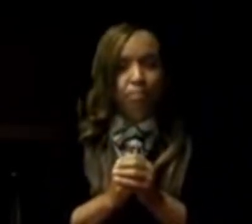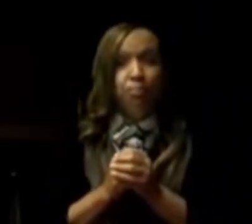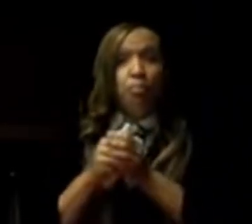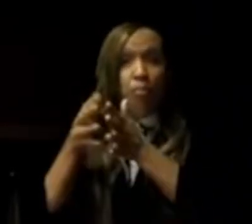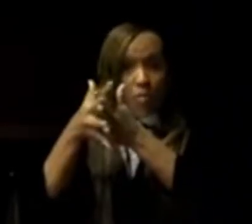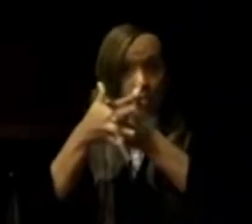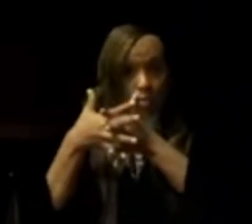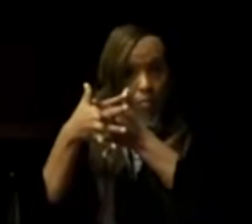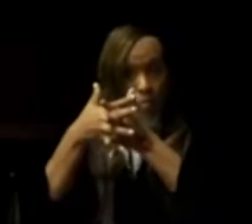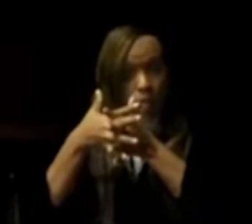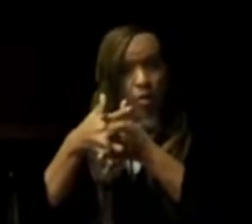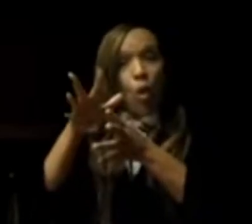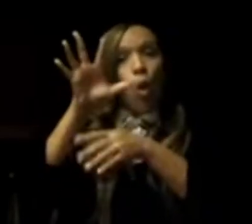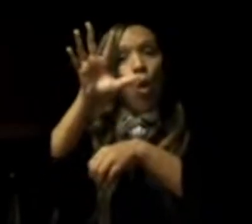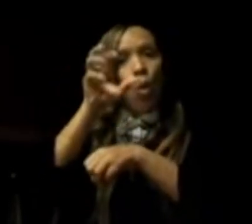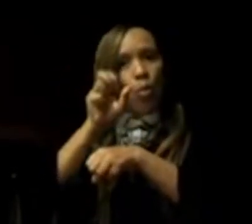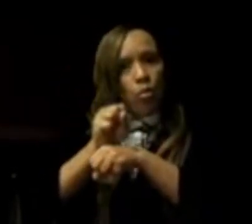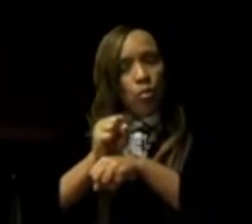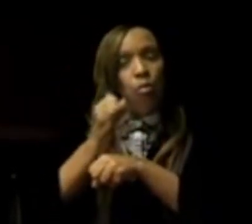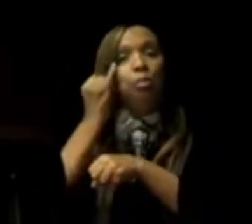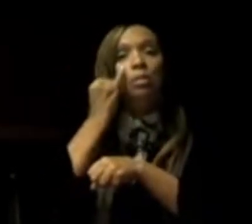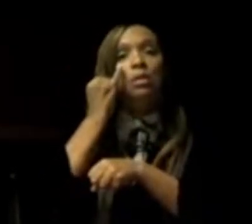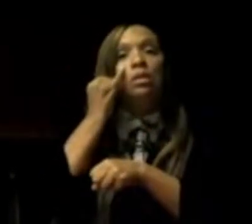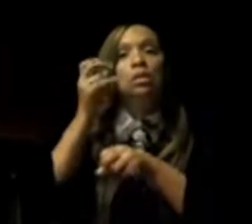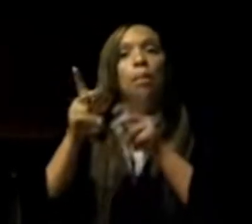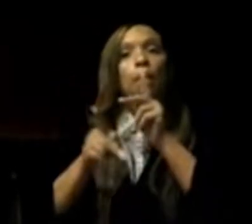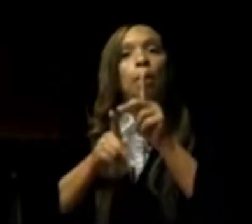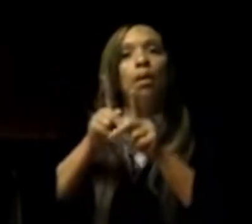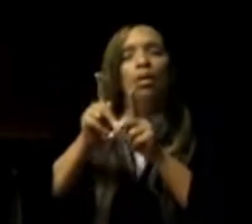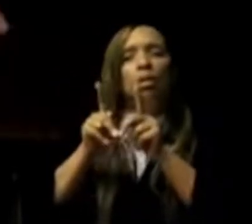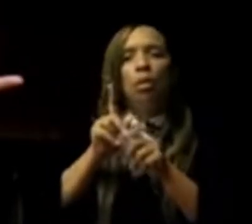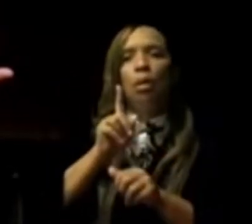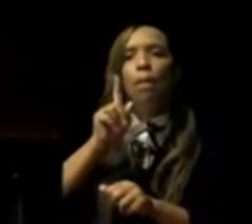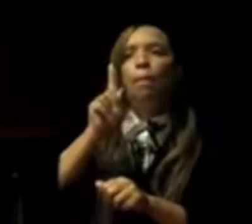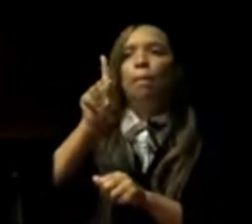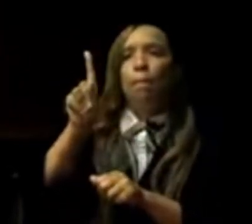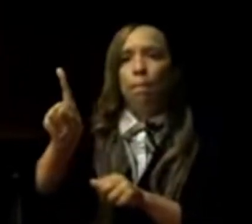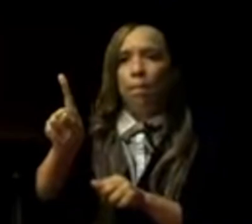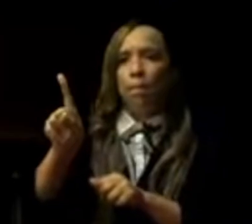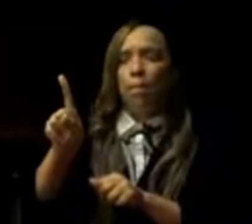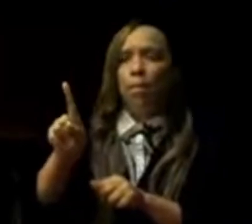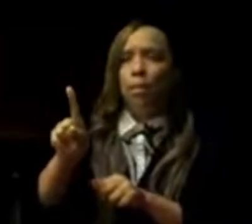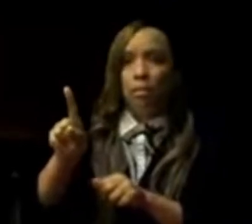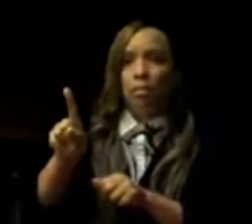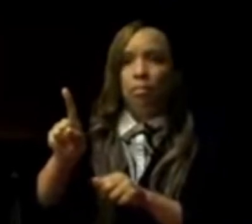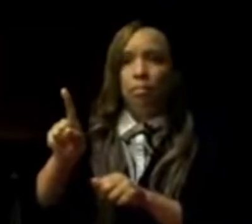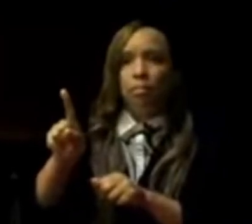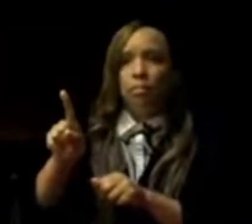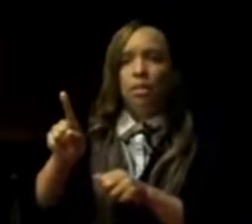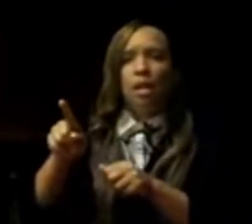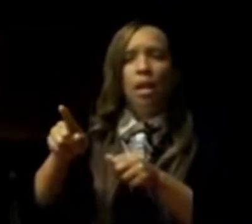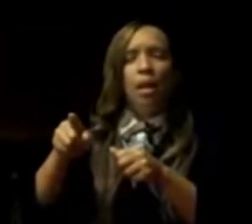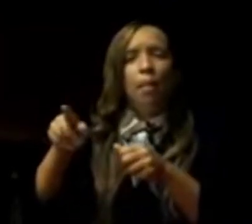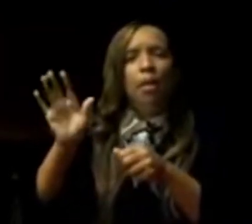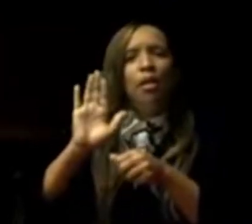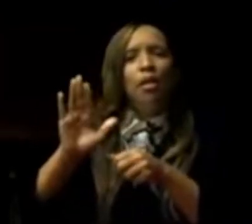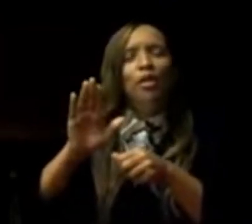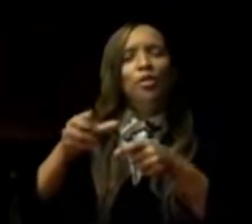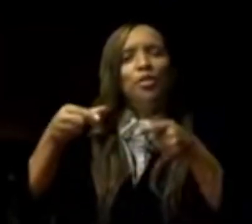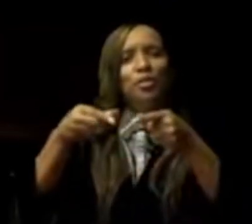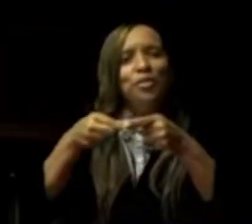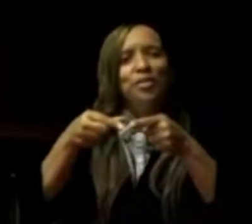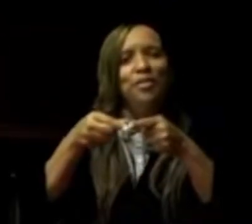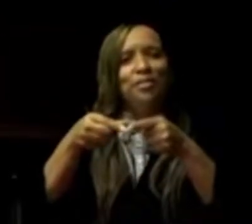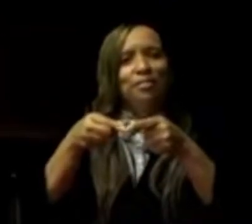sí. Sin embargo, en la República Dominicana, por falta de cultura, por falta de trámite, nosotros no lo hemos hecho,